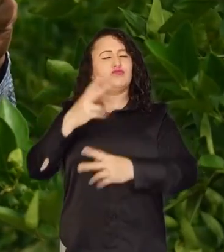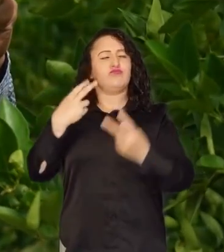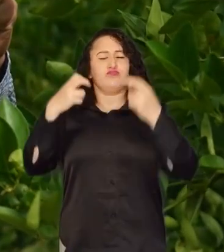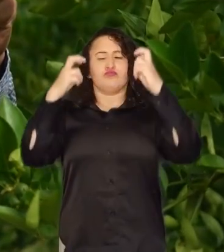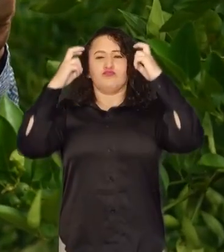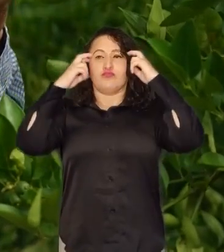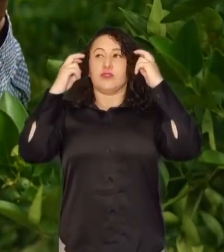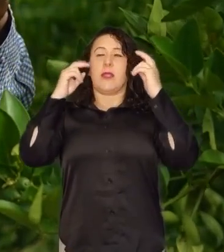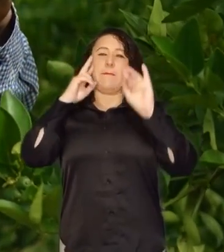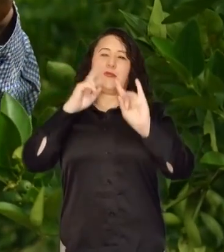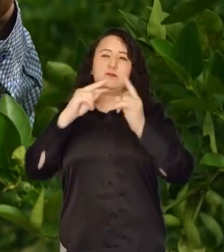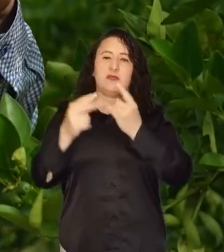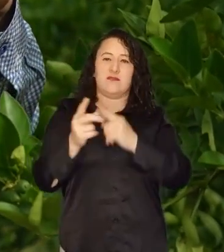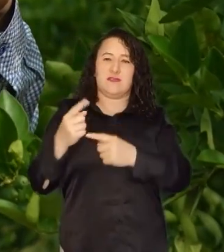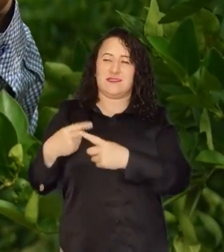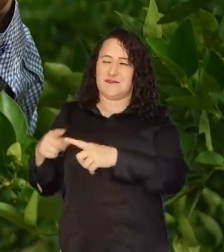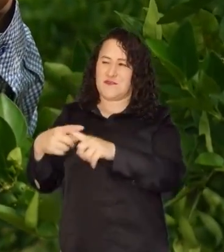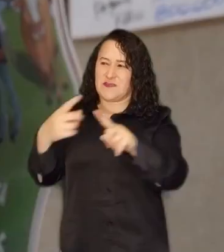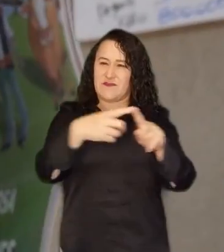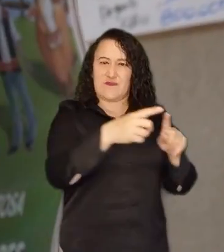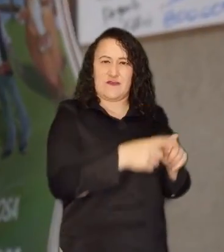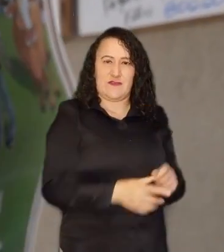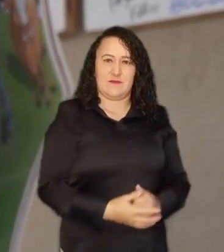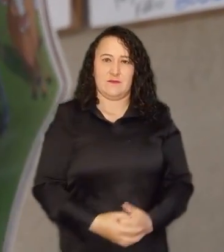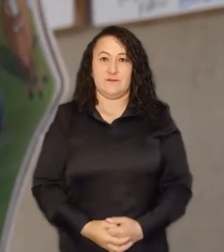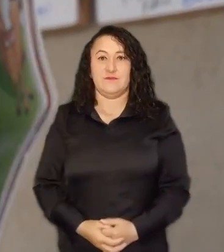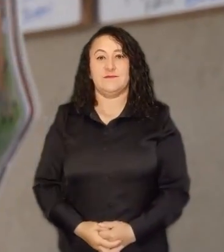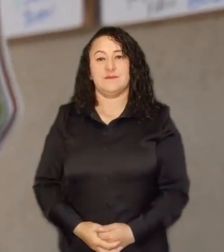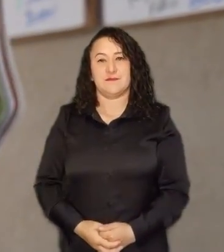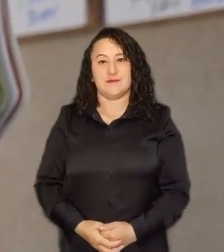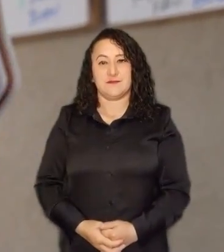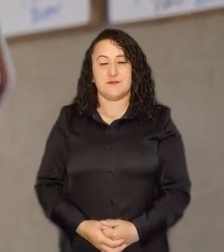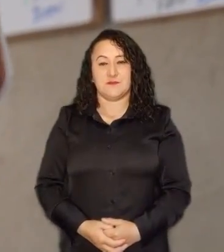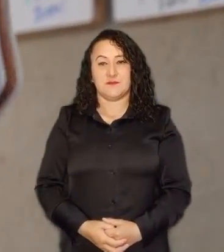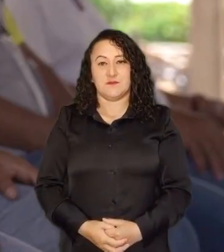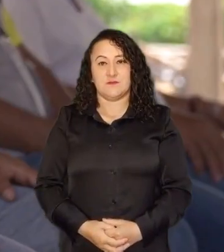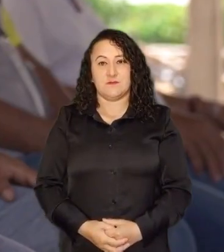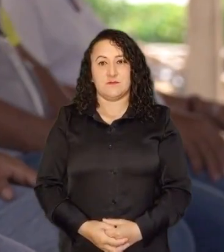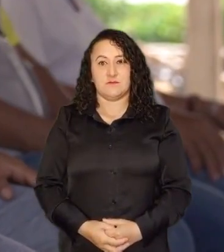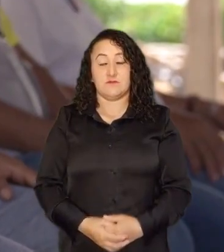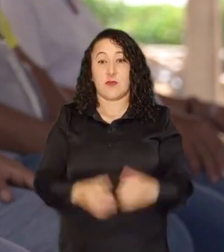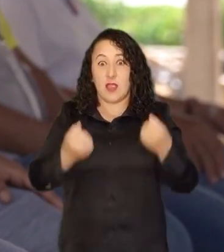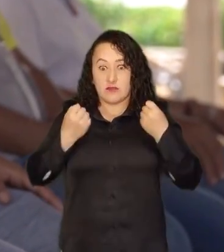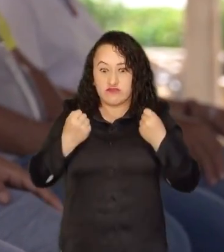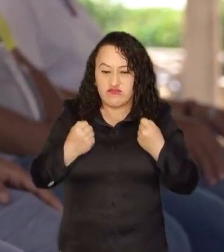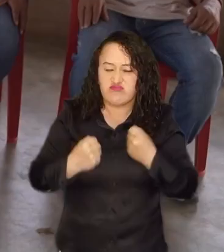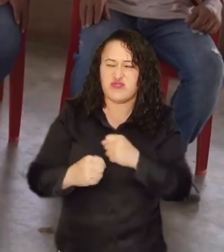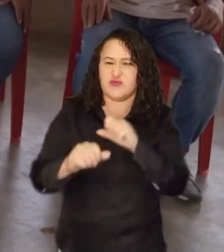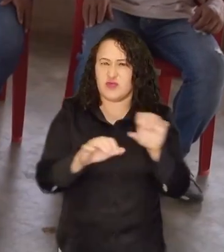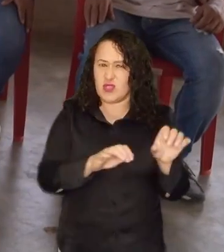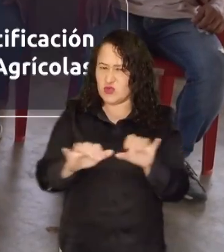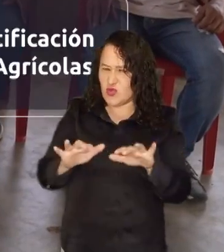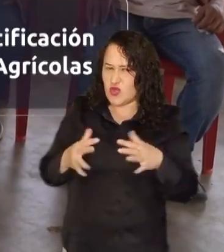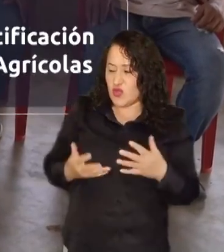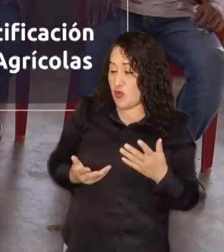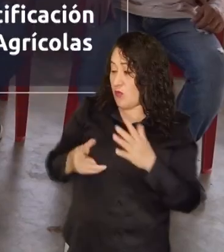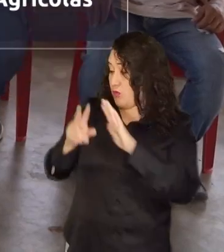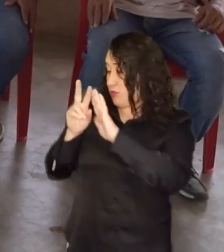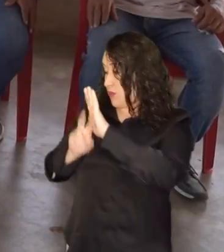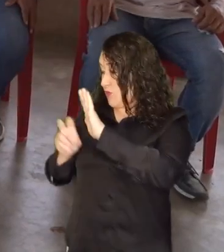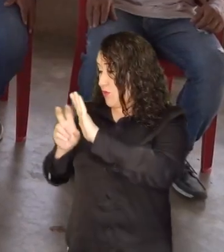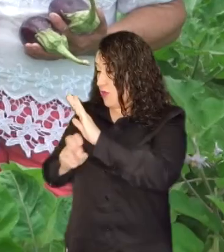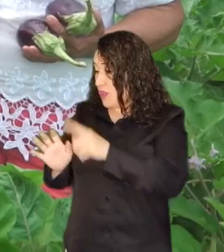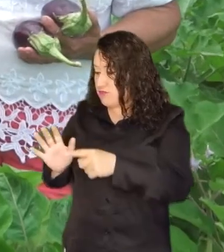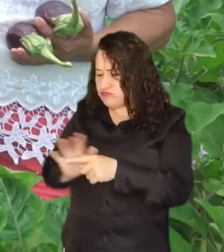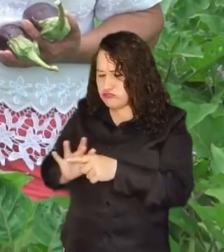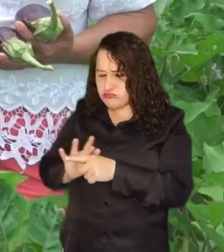culturales de las tareas en el campo, la implementación de las buenas prácticas agrícolas, pilares fundamentales en la producción de alimentos inocuos que